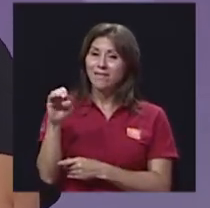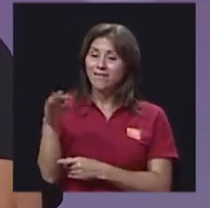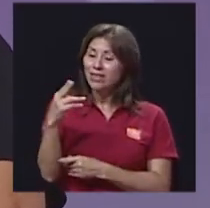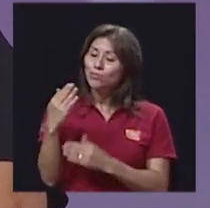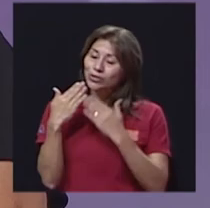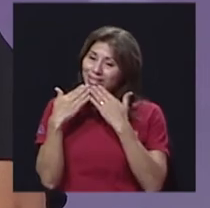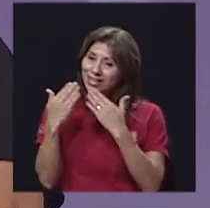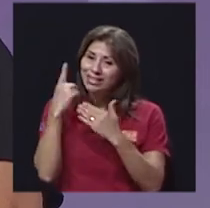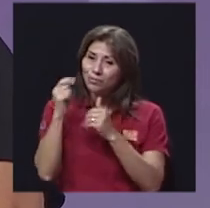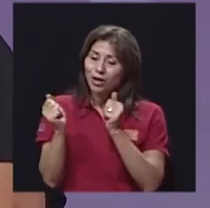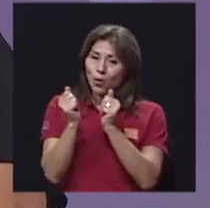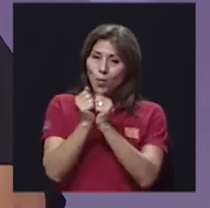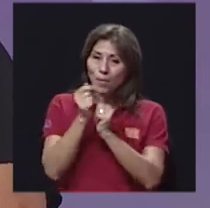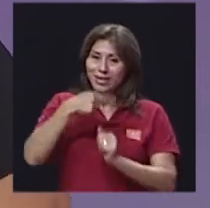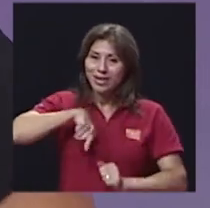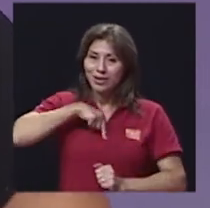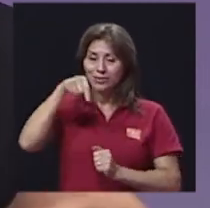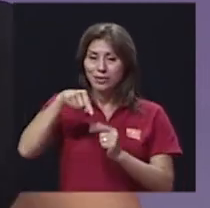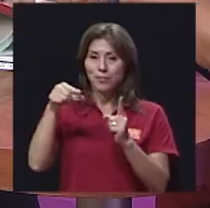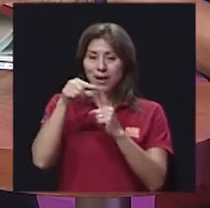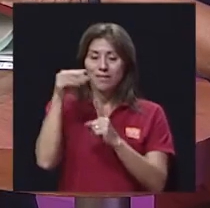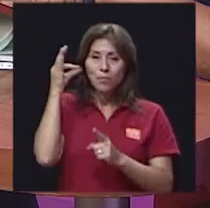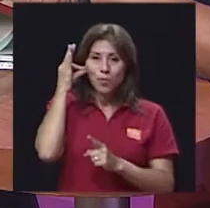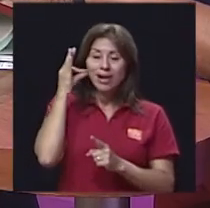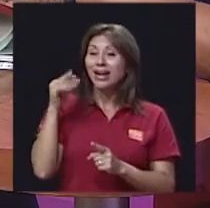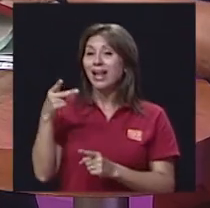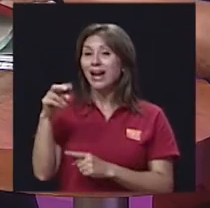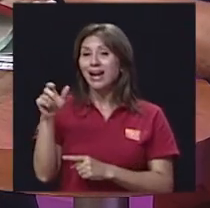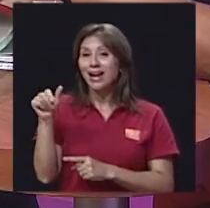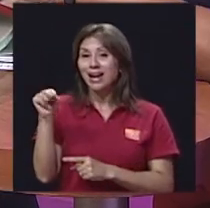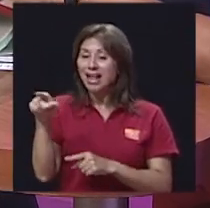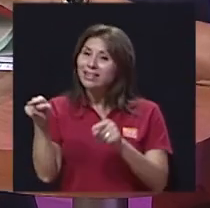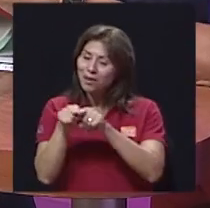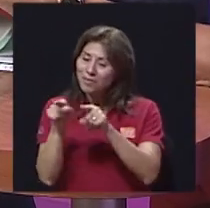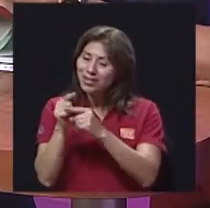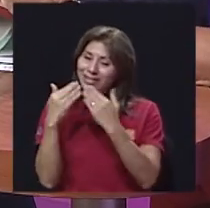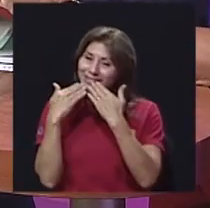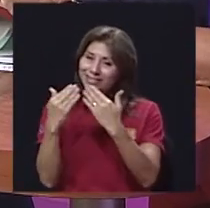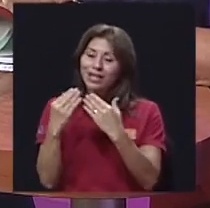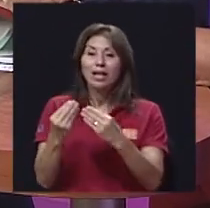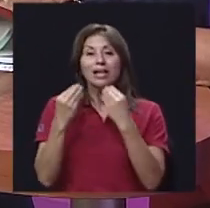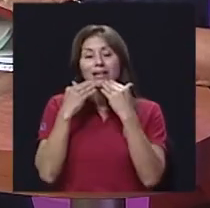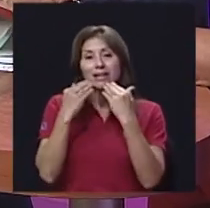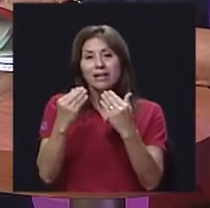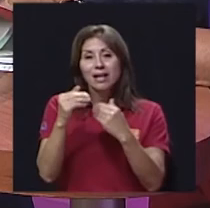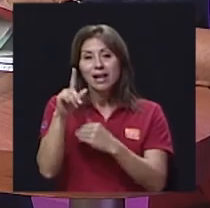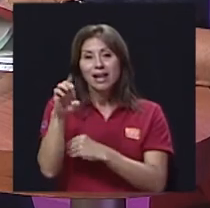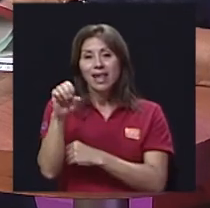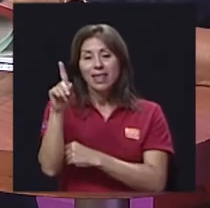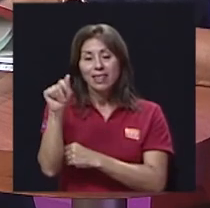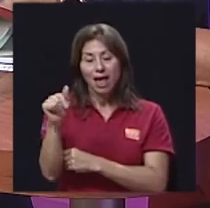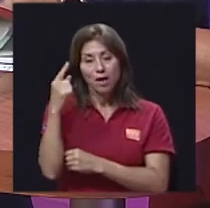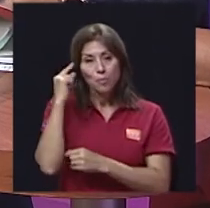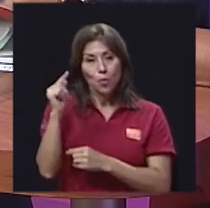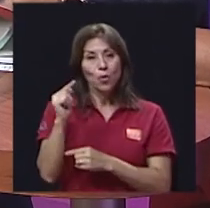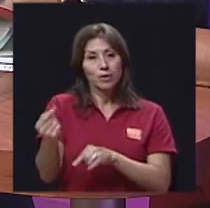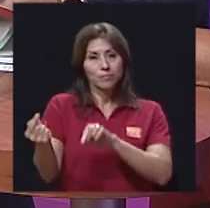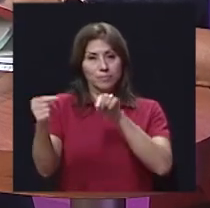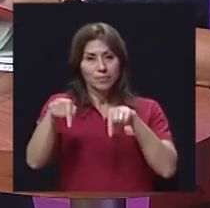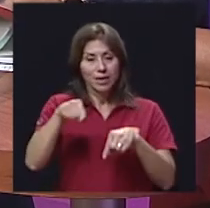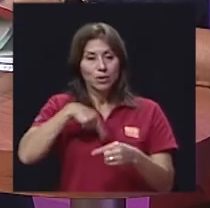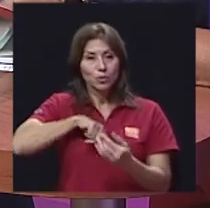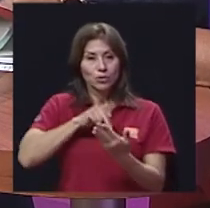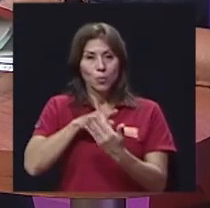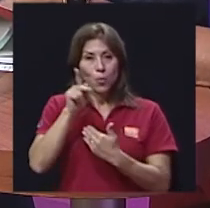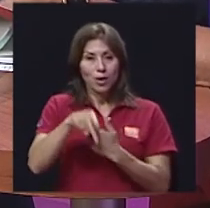don Hernán también le agradezco muchísimo. Y le agradecemos muchísimo también a doña Leda por estar en nuestro